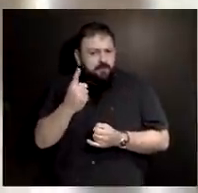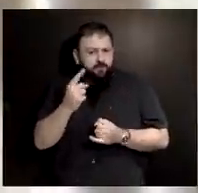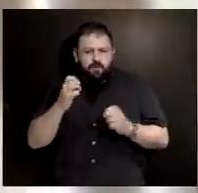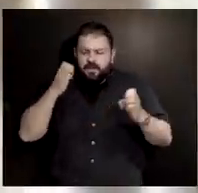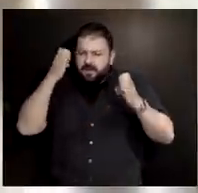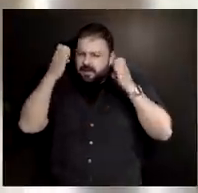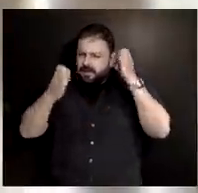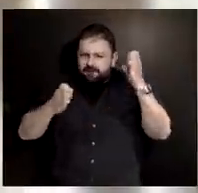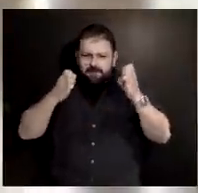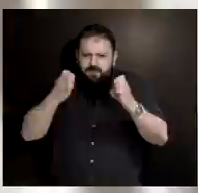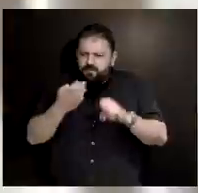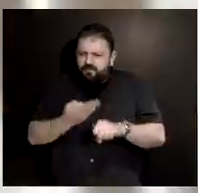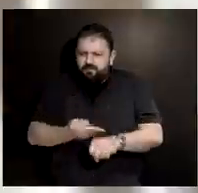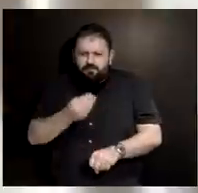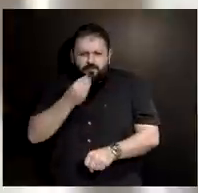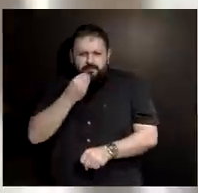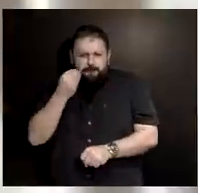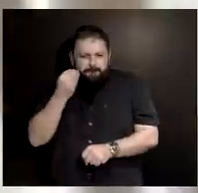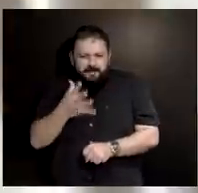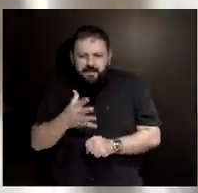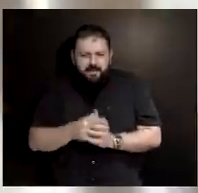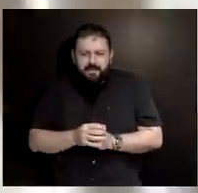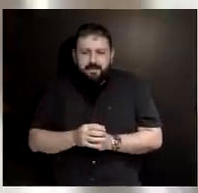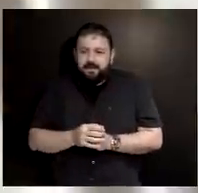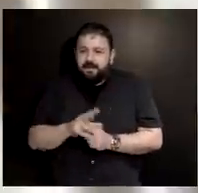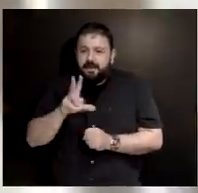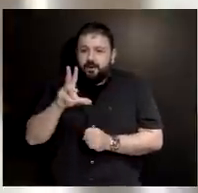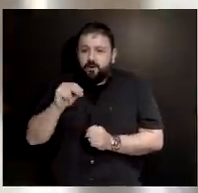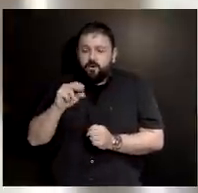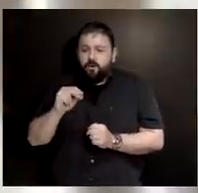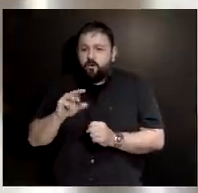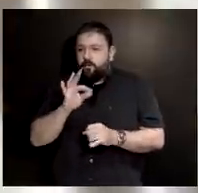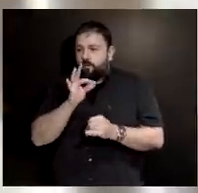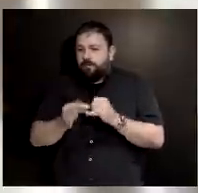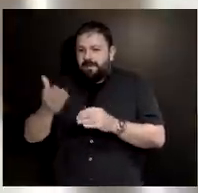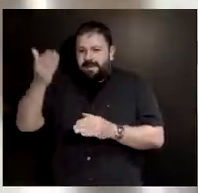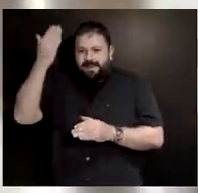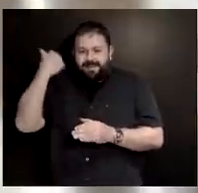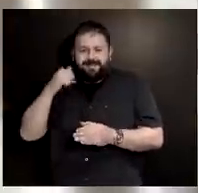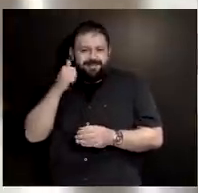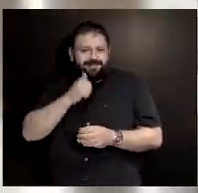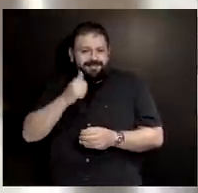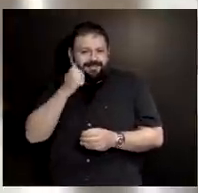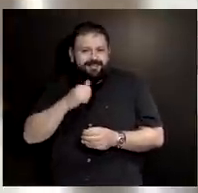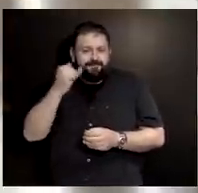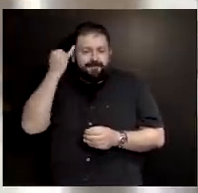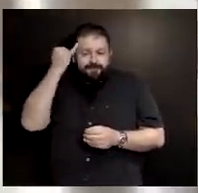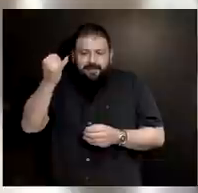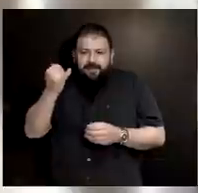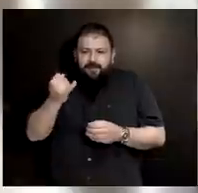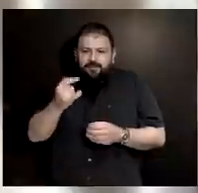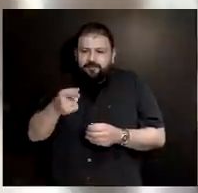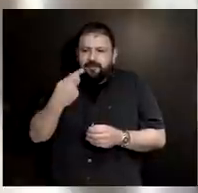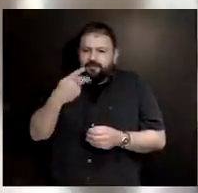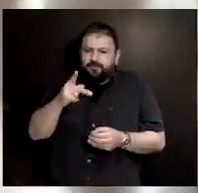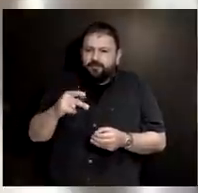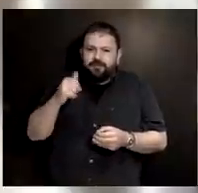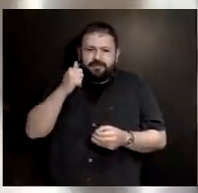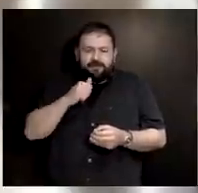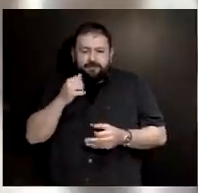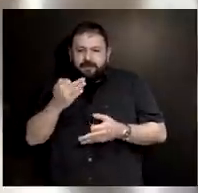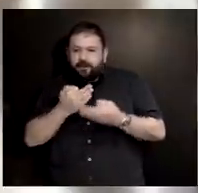espectacular. No va a ser similar a los últimos años, por supuesto, se imaginarán que los pabellones y con todas las